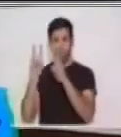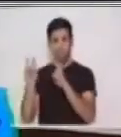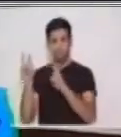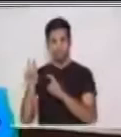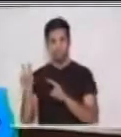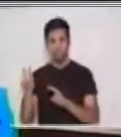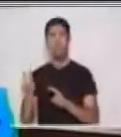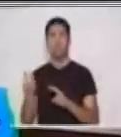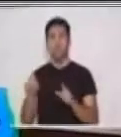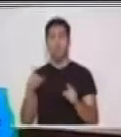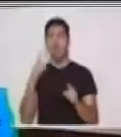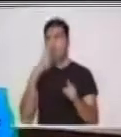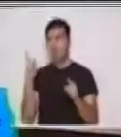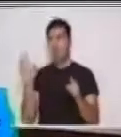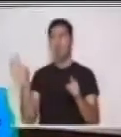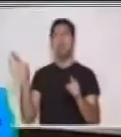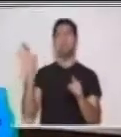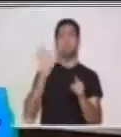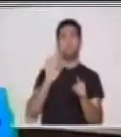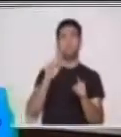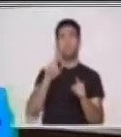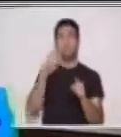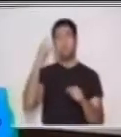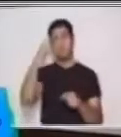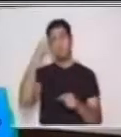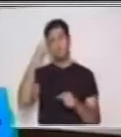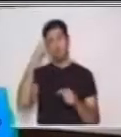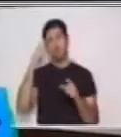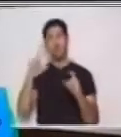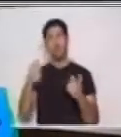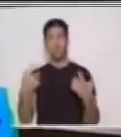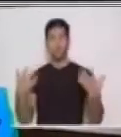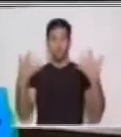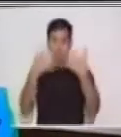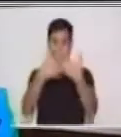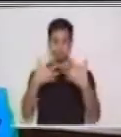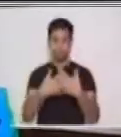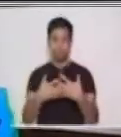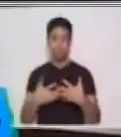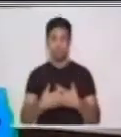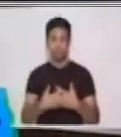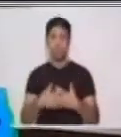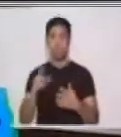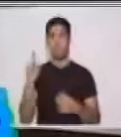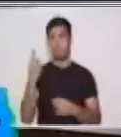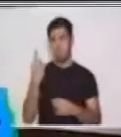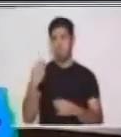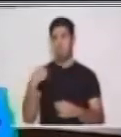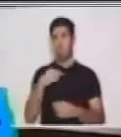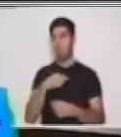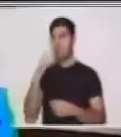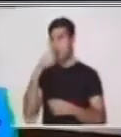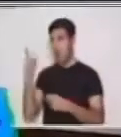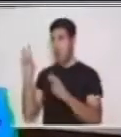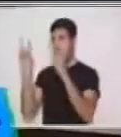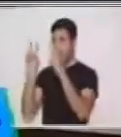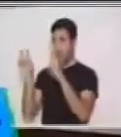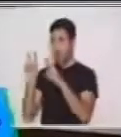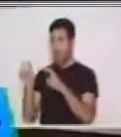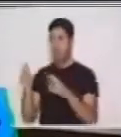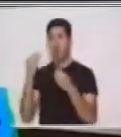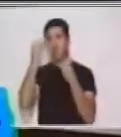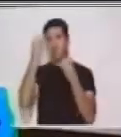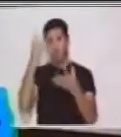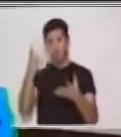clase es poder desarrollar nuestro pensamiento lógico-matemático. Y a eso tenemos que analizar la información que tenemos